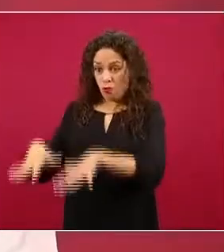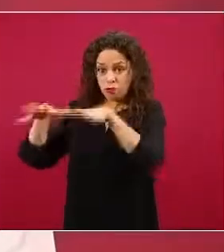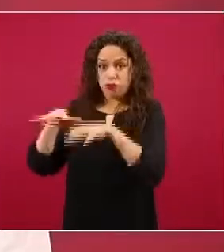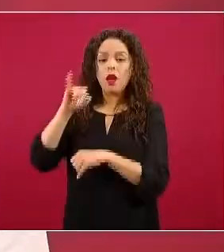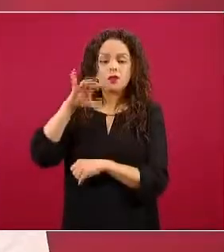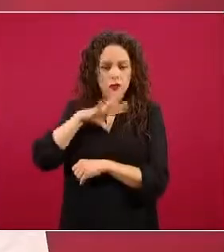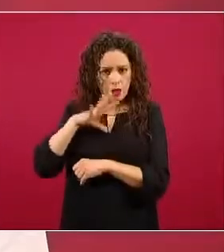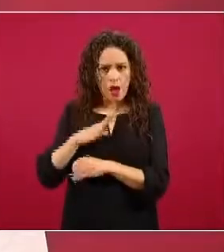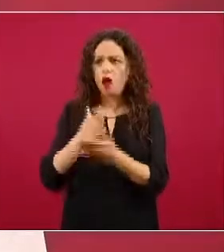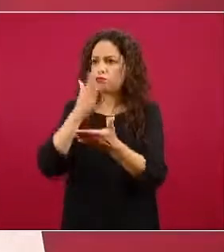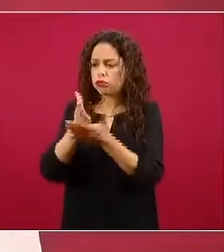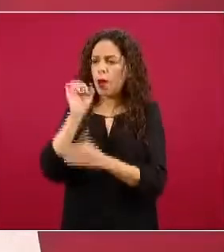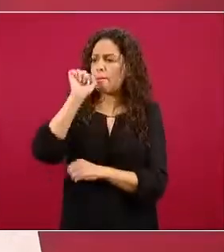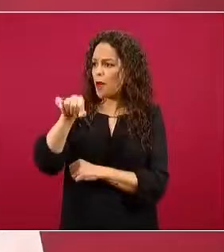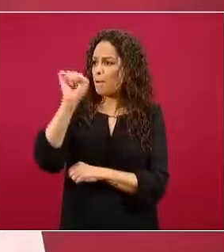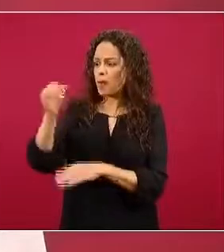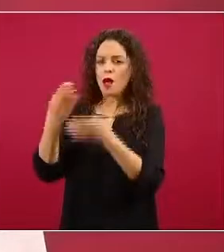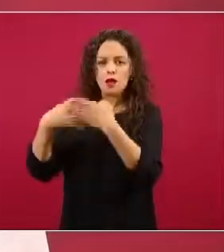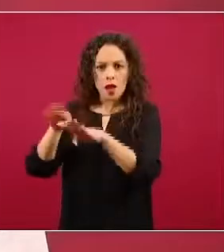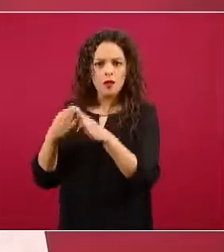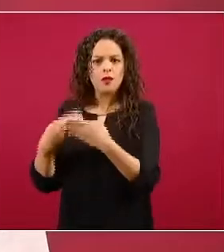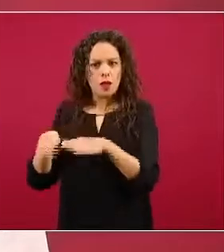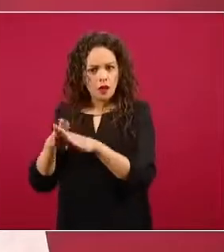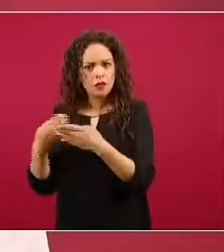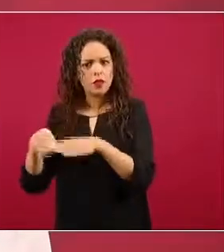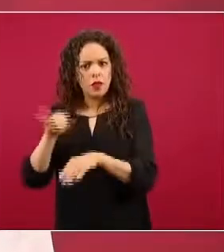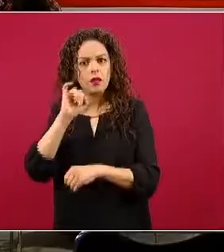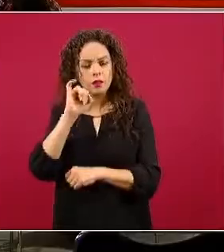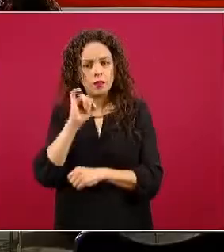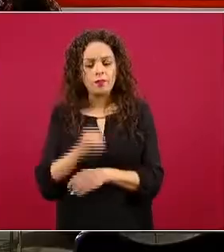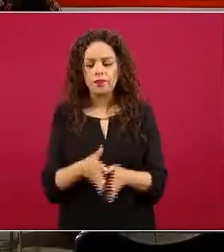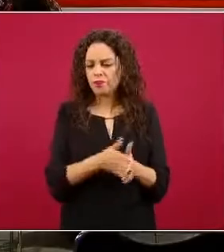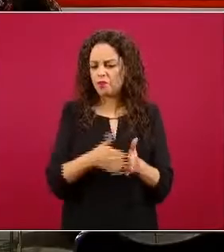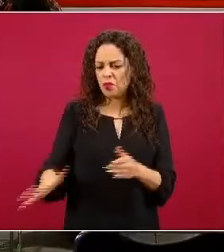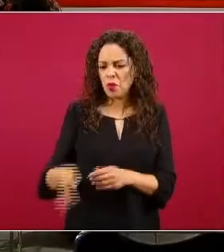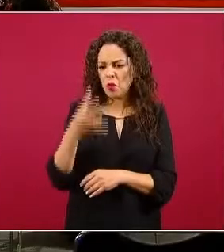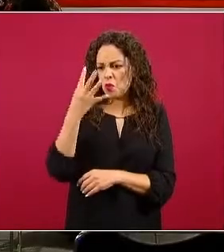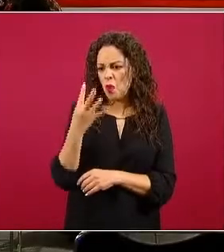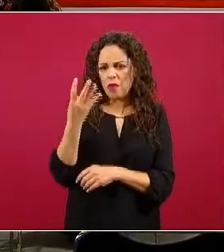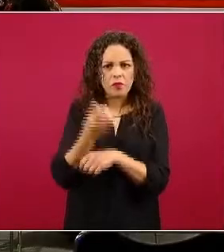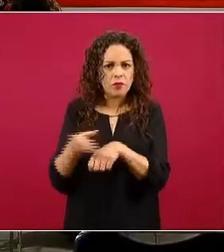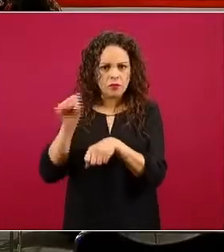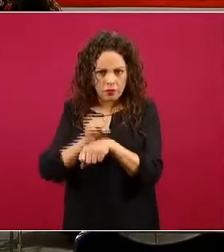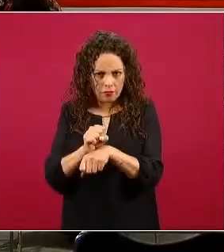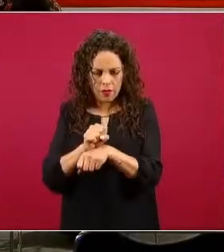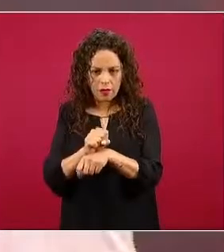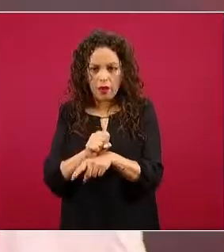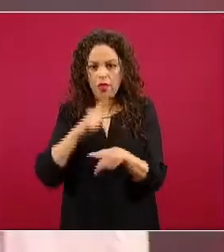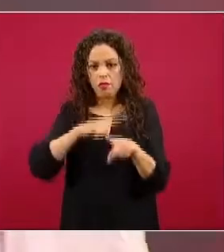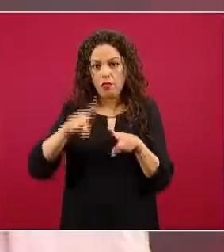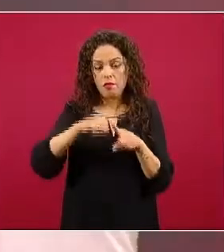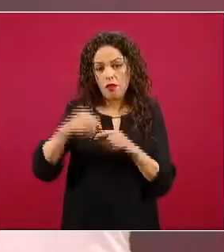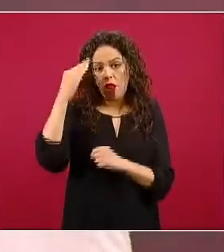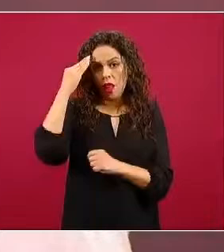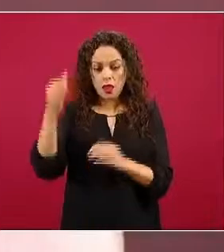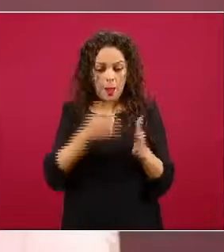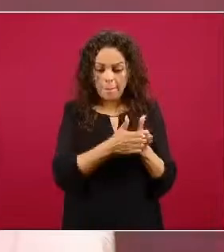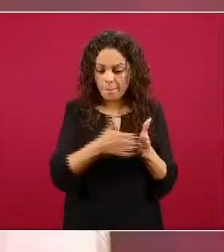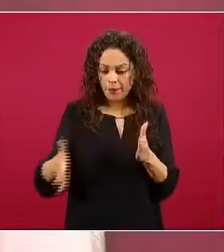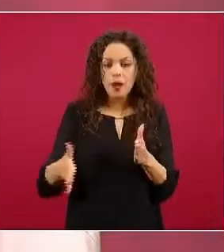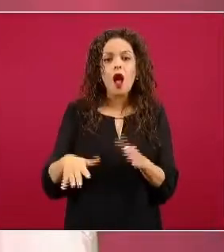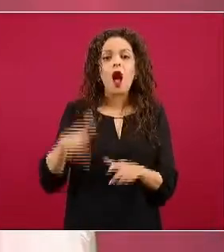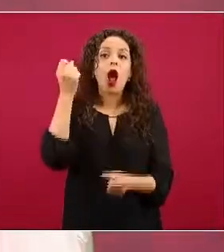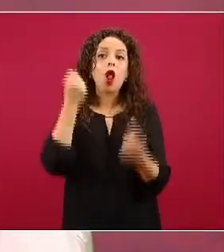datos son de alrededor de las últimas 3 o 4 semanas, diferentes periodos, algunos es un mes